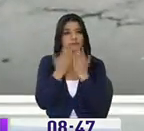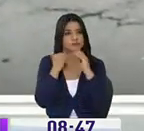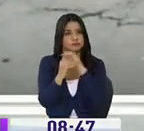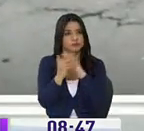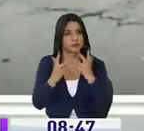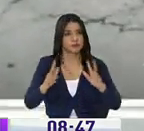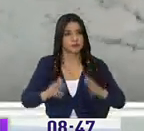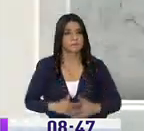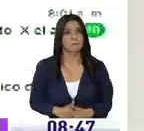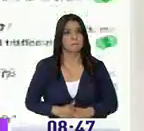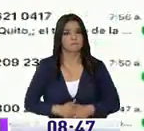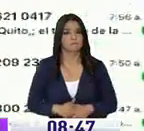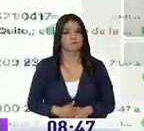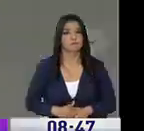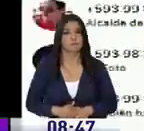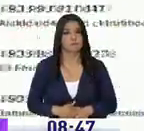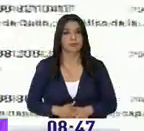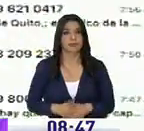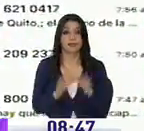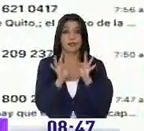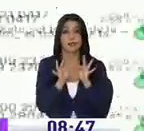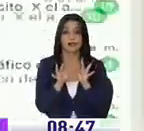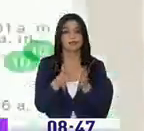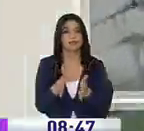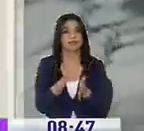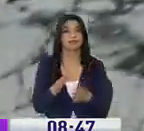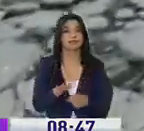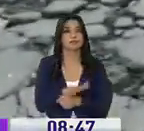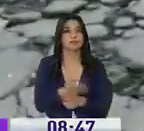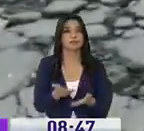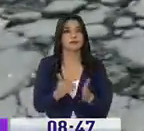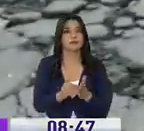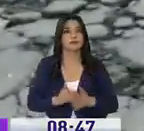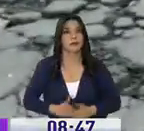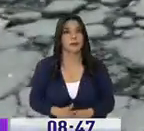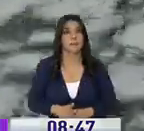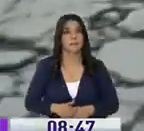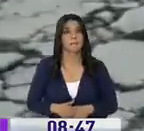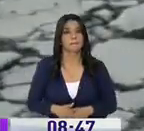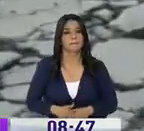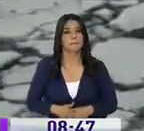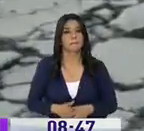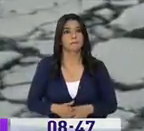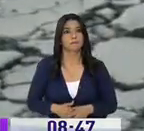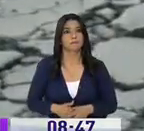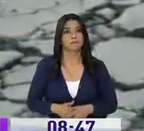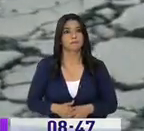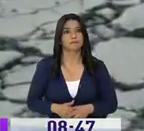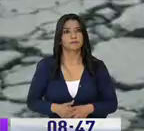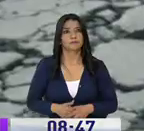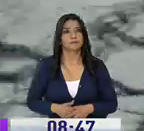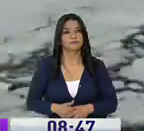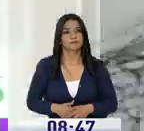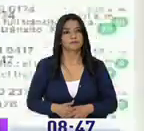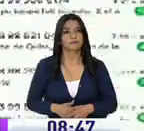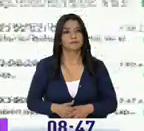Vean, ahí arreglaron a medias. Ahí está. Hueco. ¿Cómo se arregla